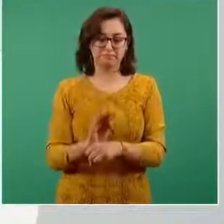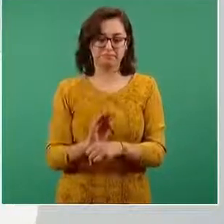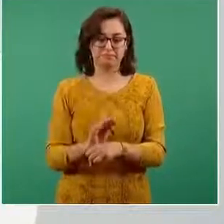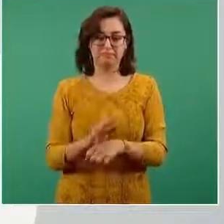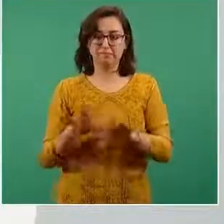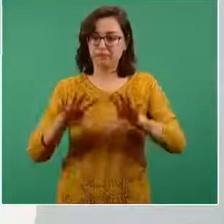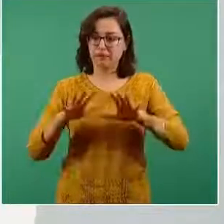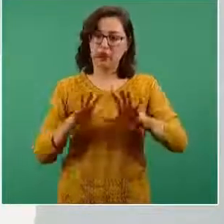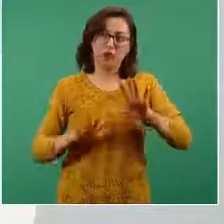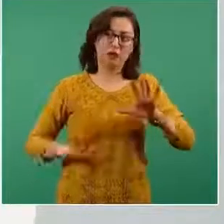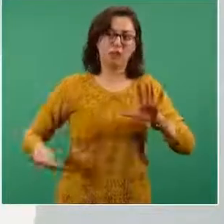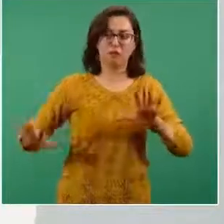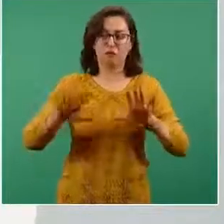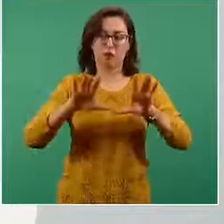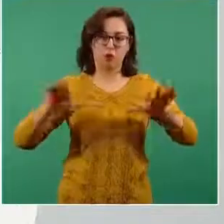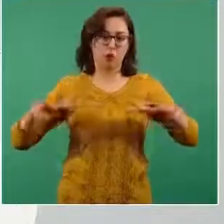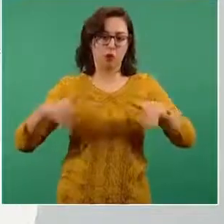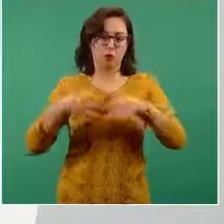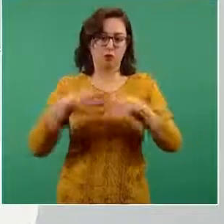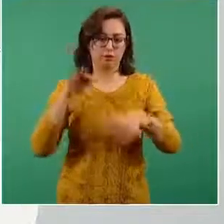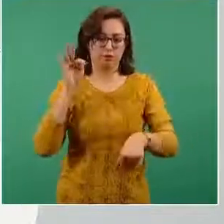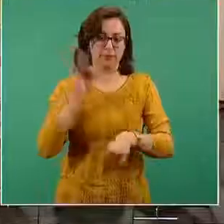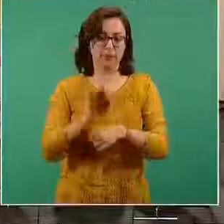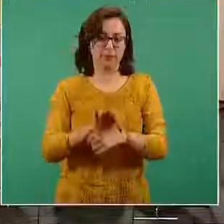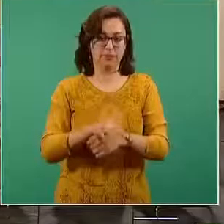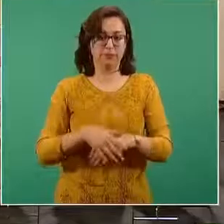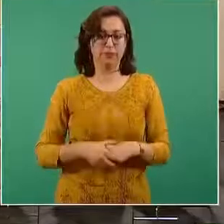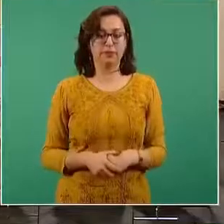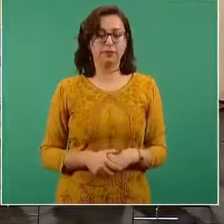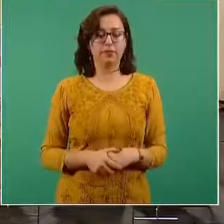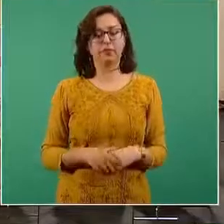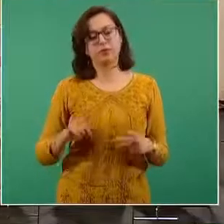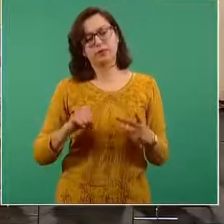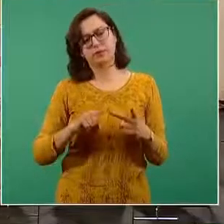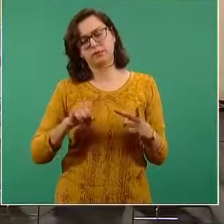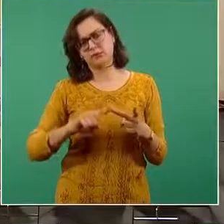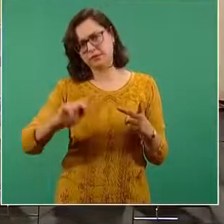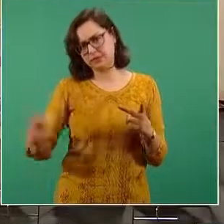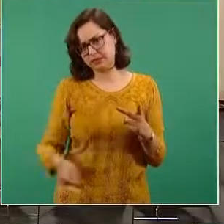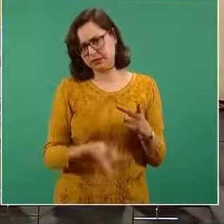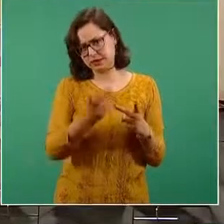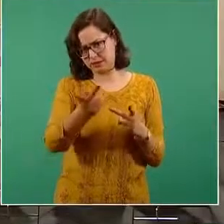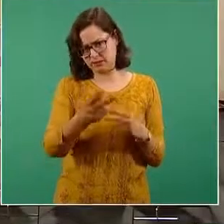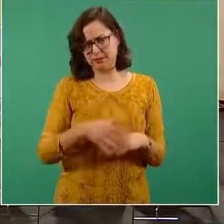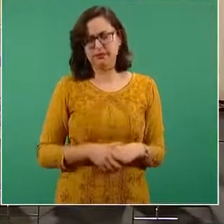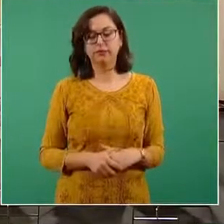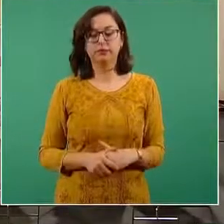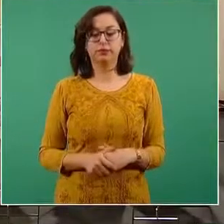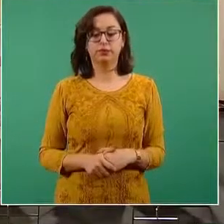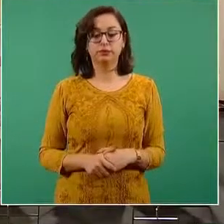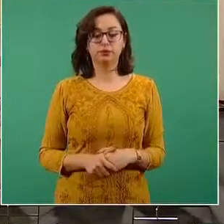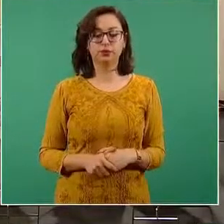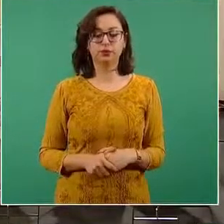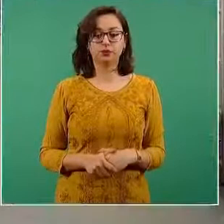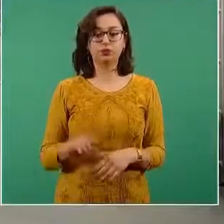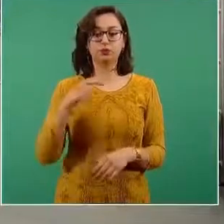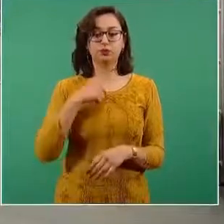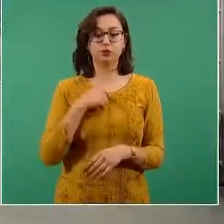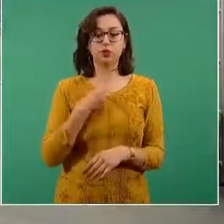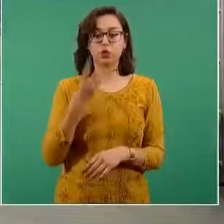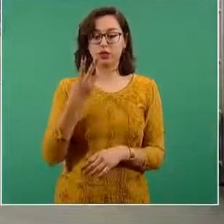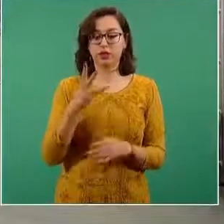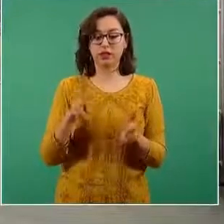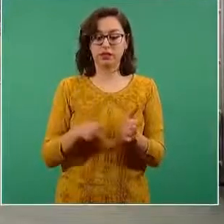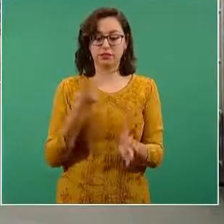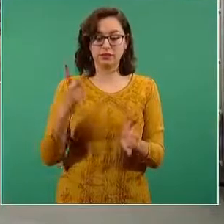una protección comunitaria generalizada, ¿no? Última pregunta. He preguntado, es la tercera vez que pregunto por la